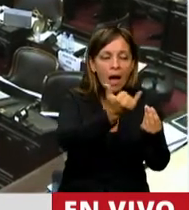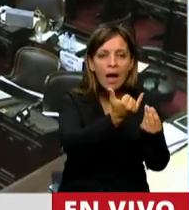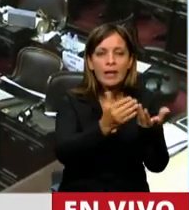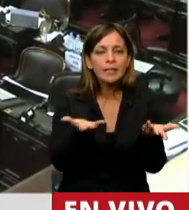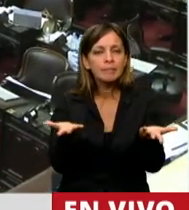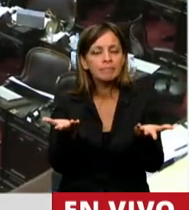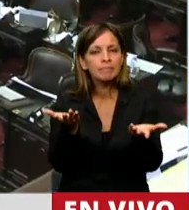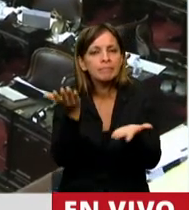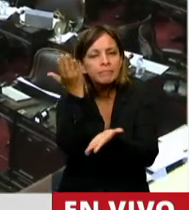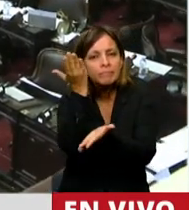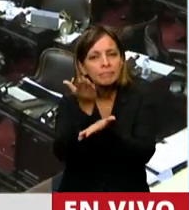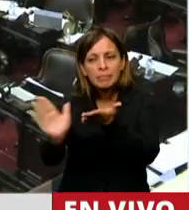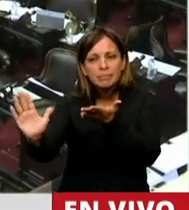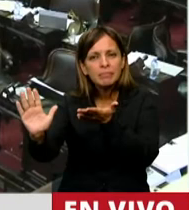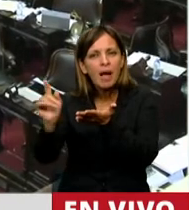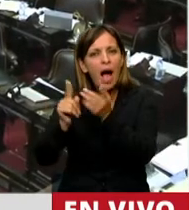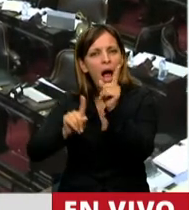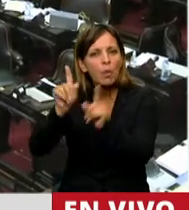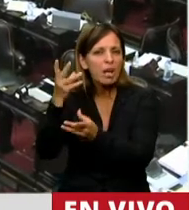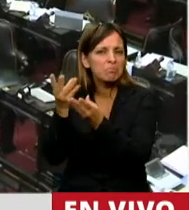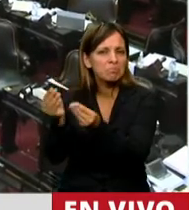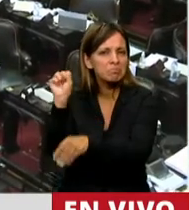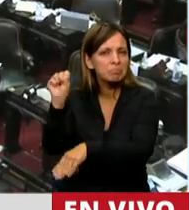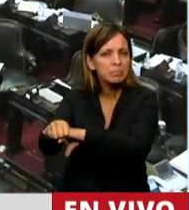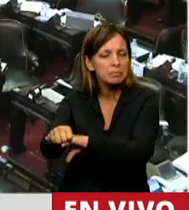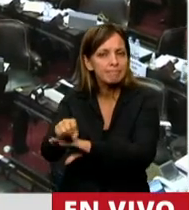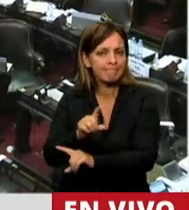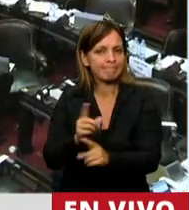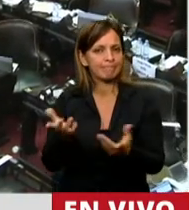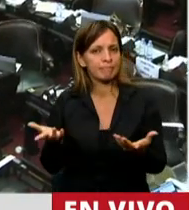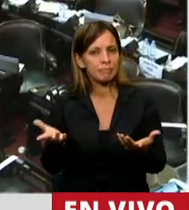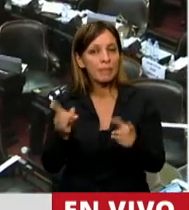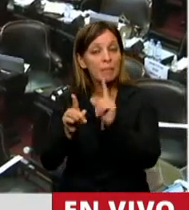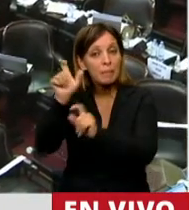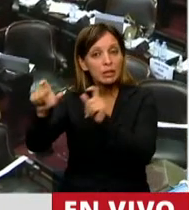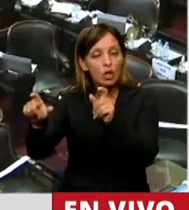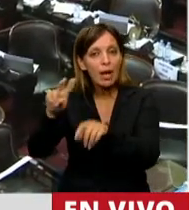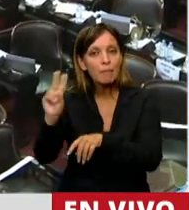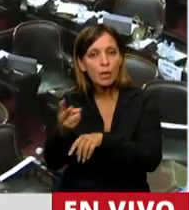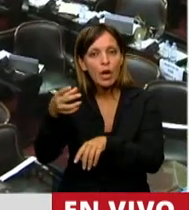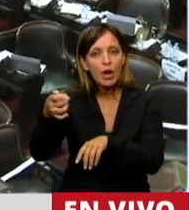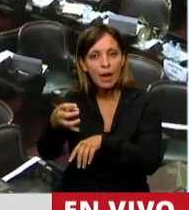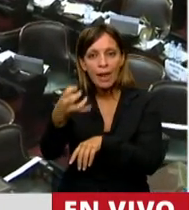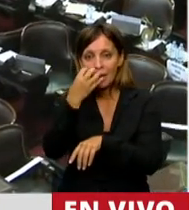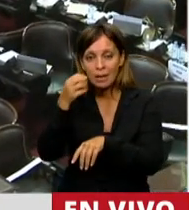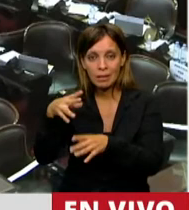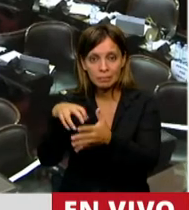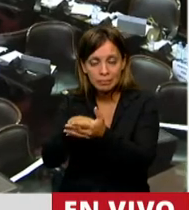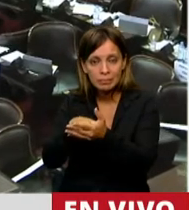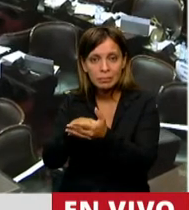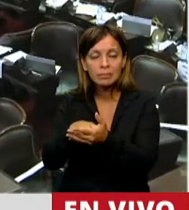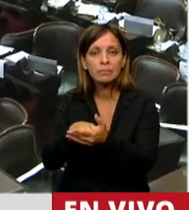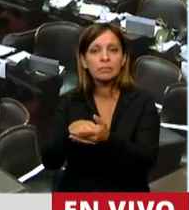Dejar afuera a algunas víctimas, que las víctimas de 11, aún cuando esta